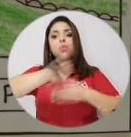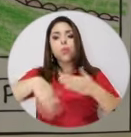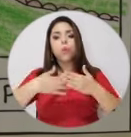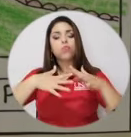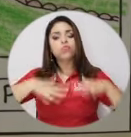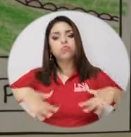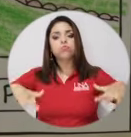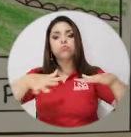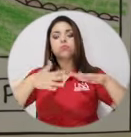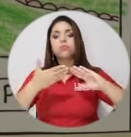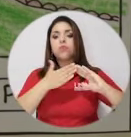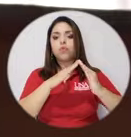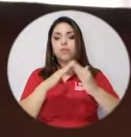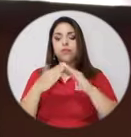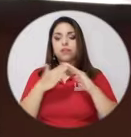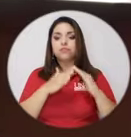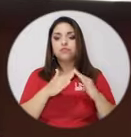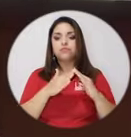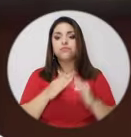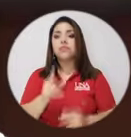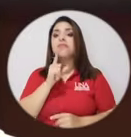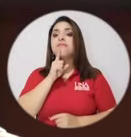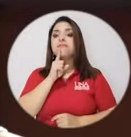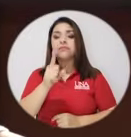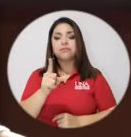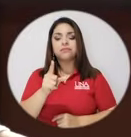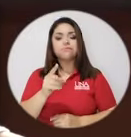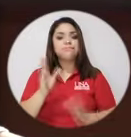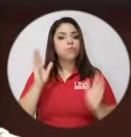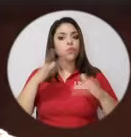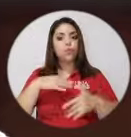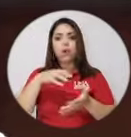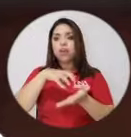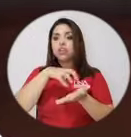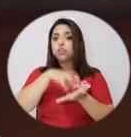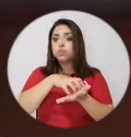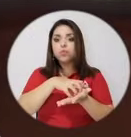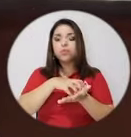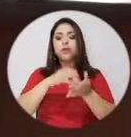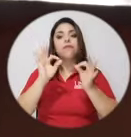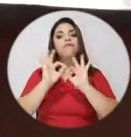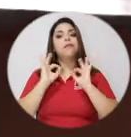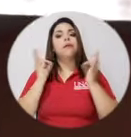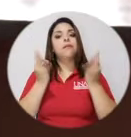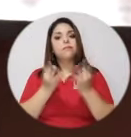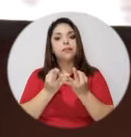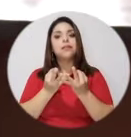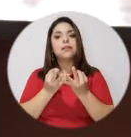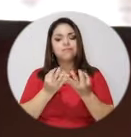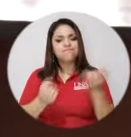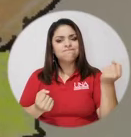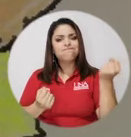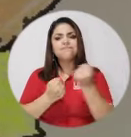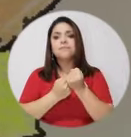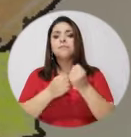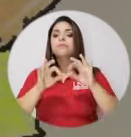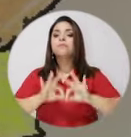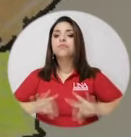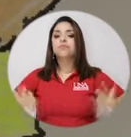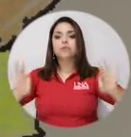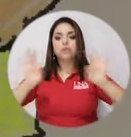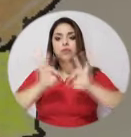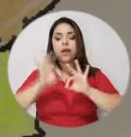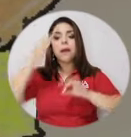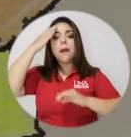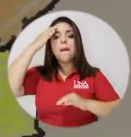el concurso de todos los sectores de la población. Y en este caso, sin duda alguna que el efecto